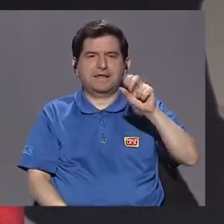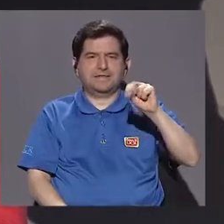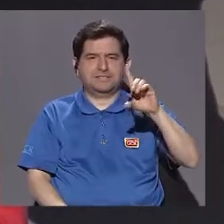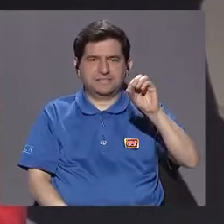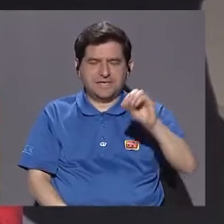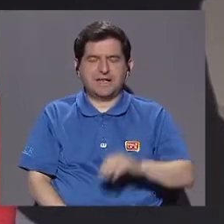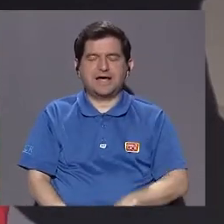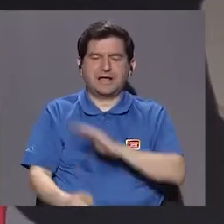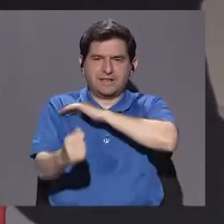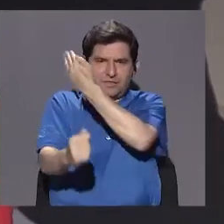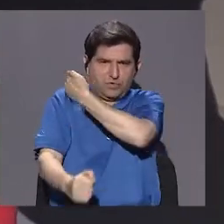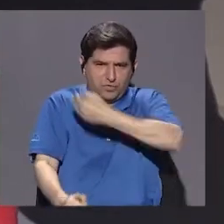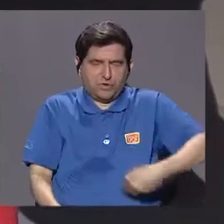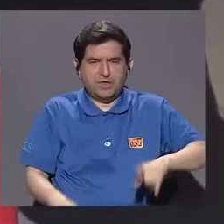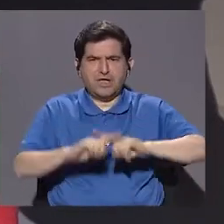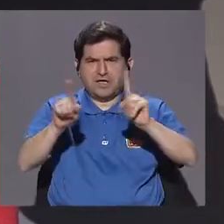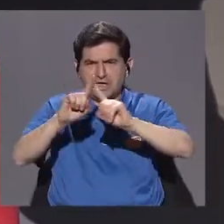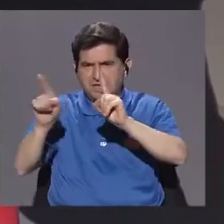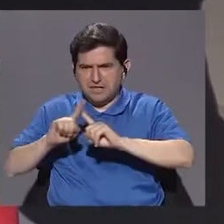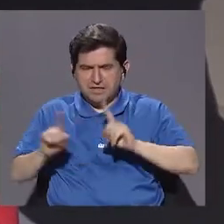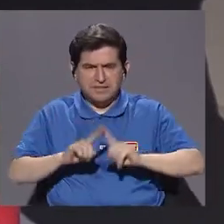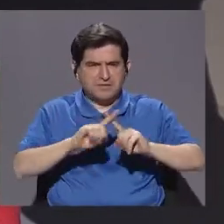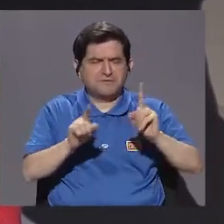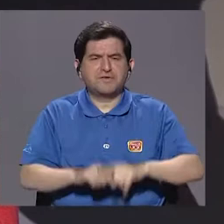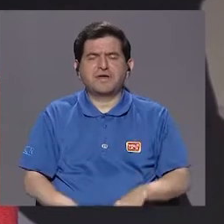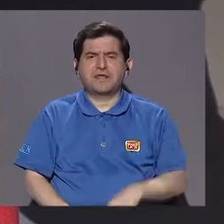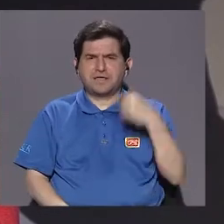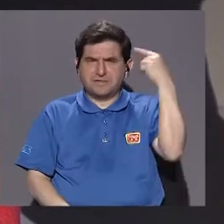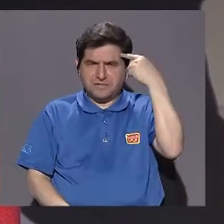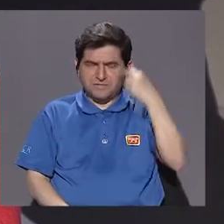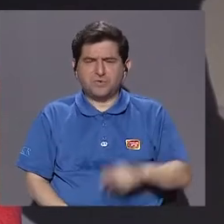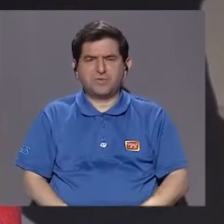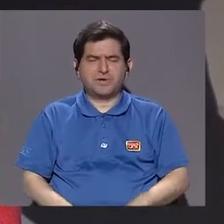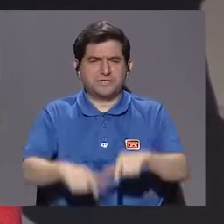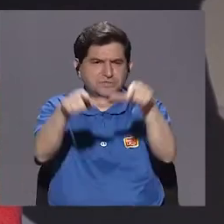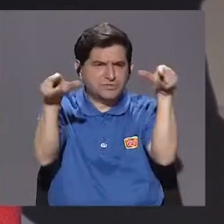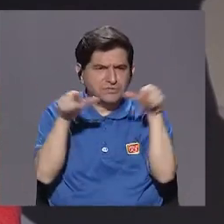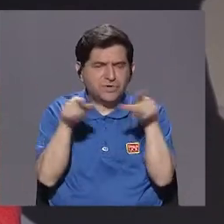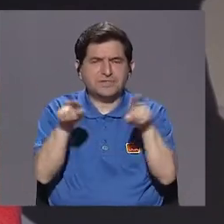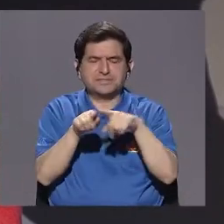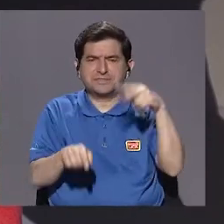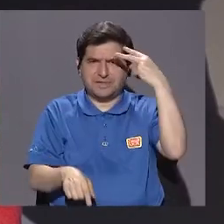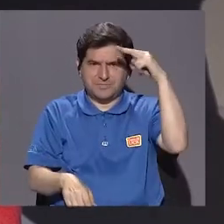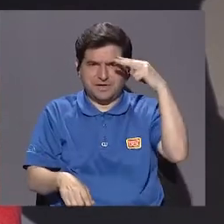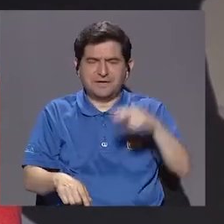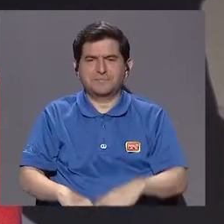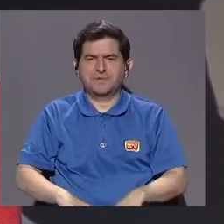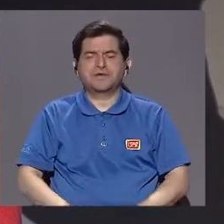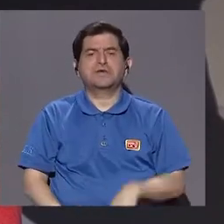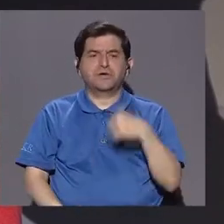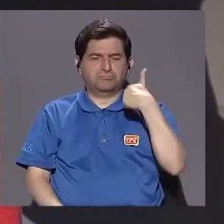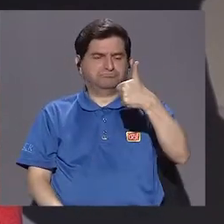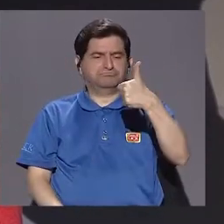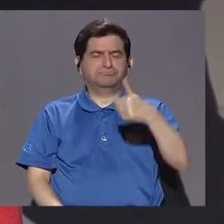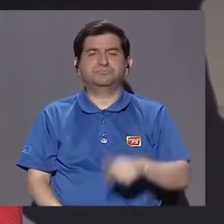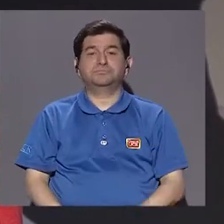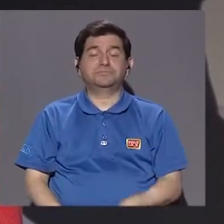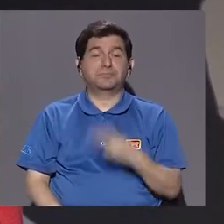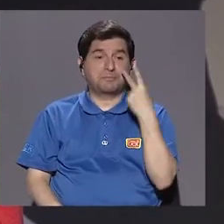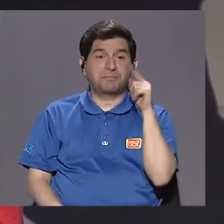y gana una gran cantidad también de gobernaciones o de estados allá en méxico yo creo que ahí vamos a estar